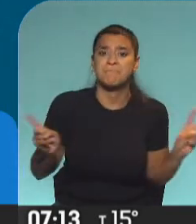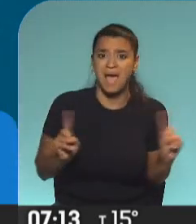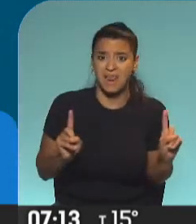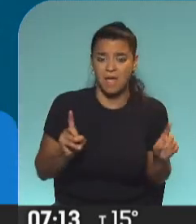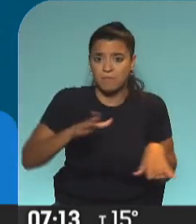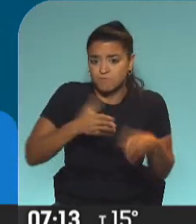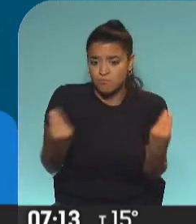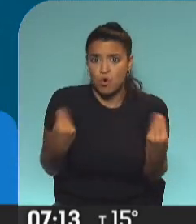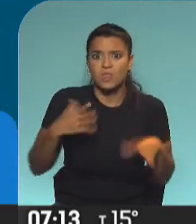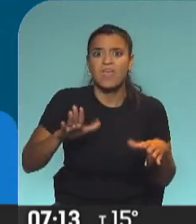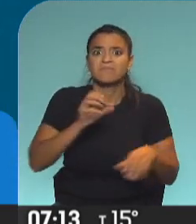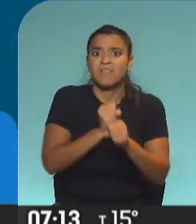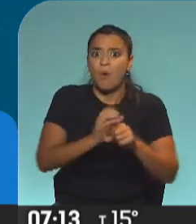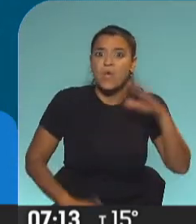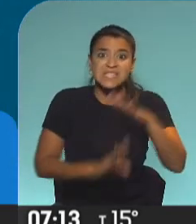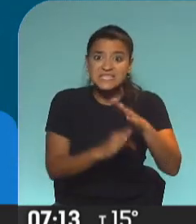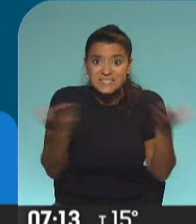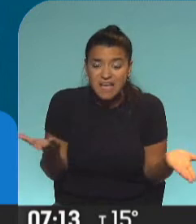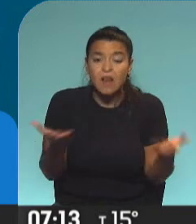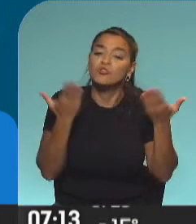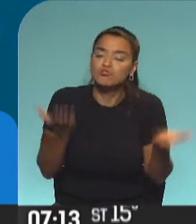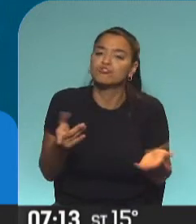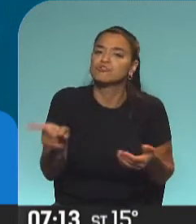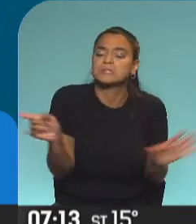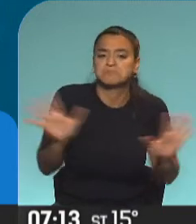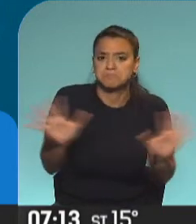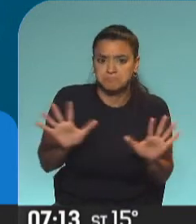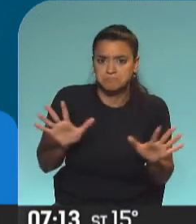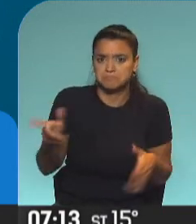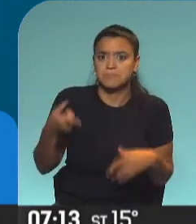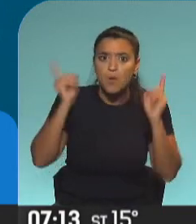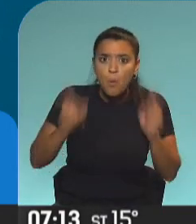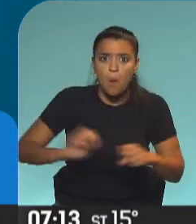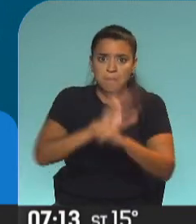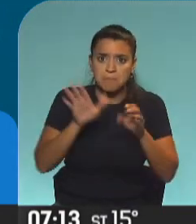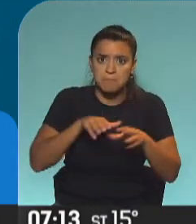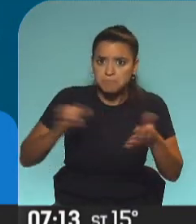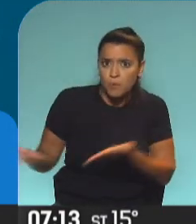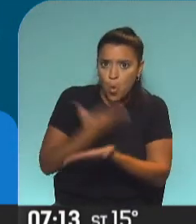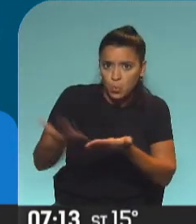considerado esencial y por lo tanto no se había visto afectado por la pandemia.